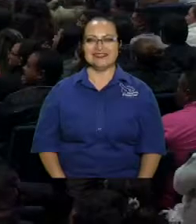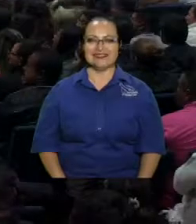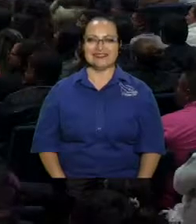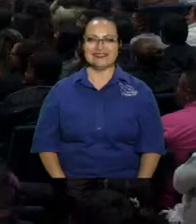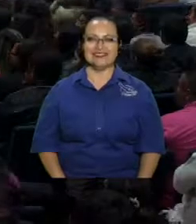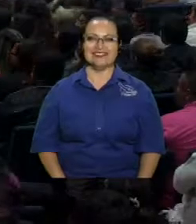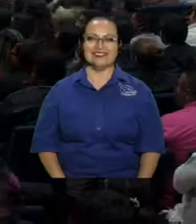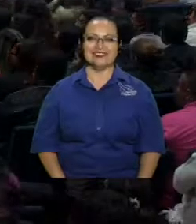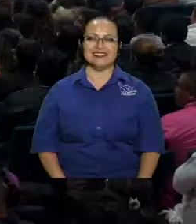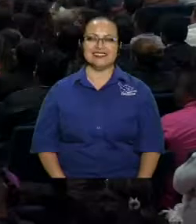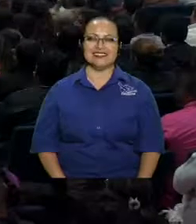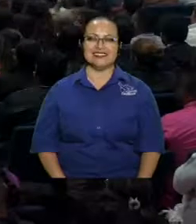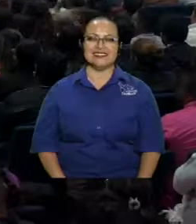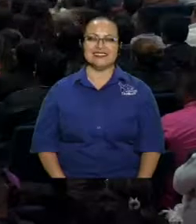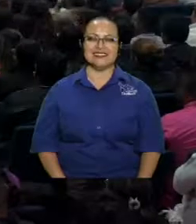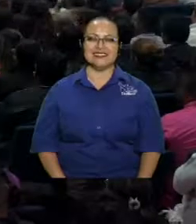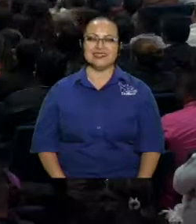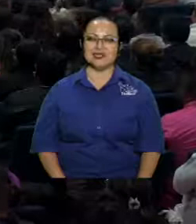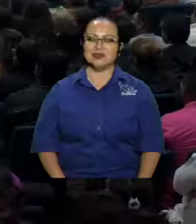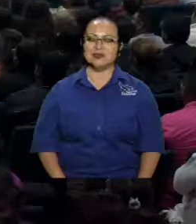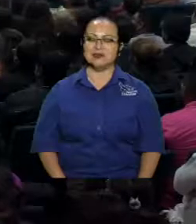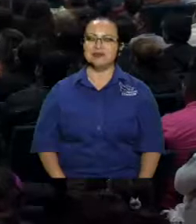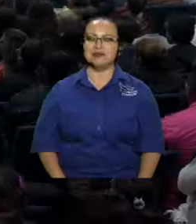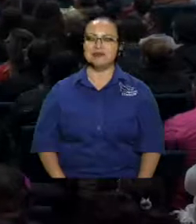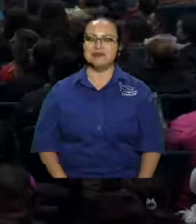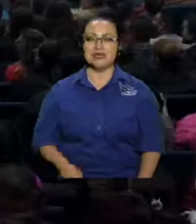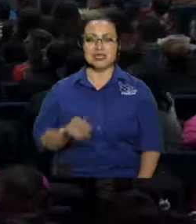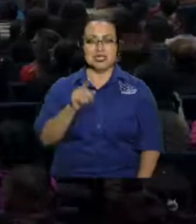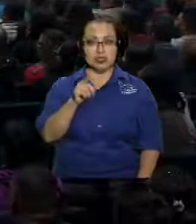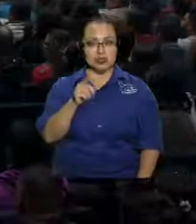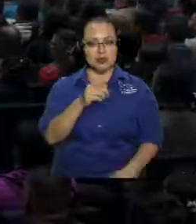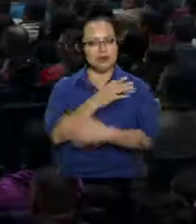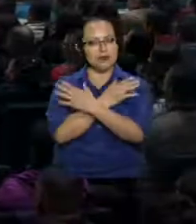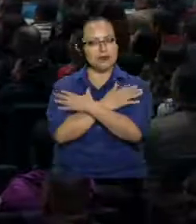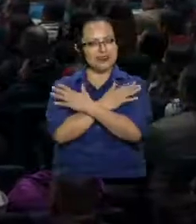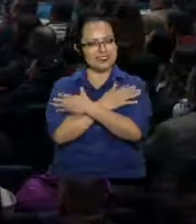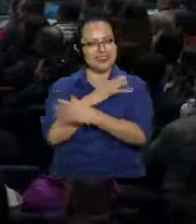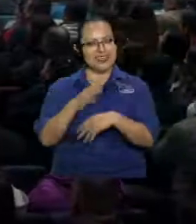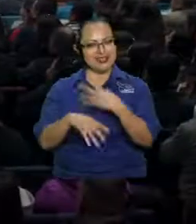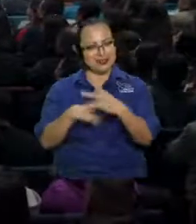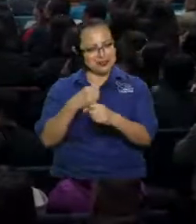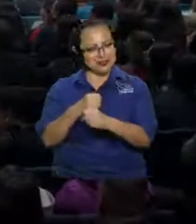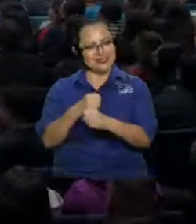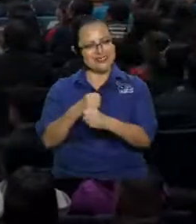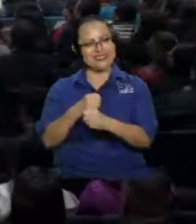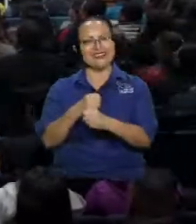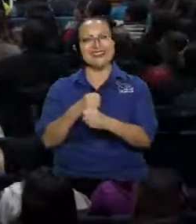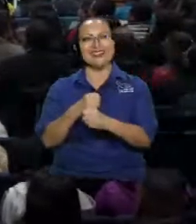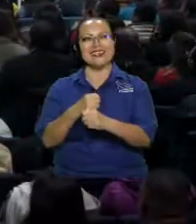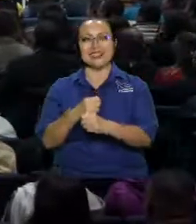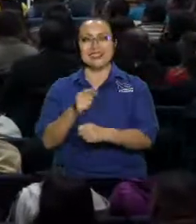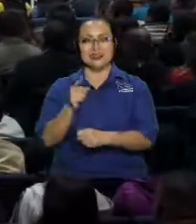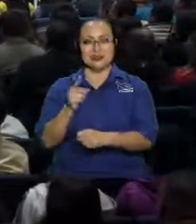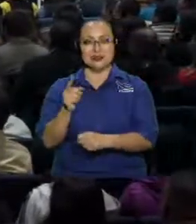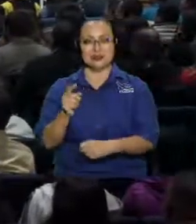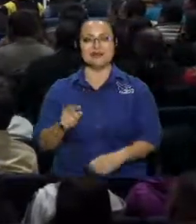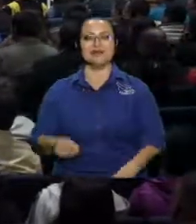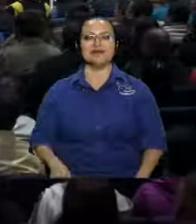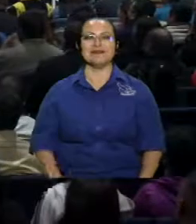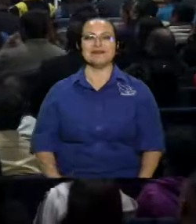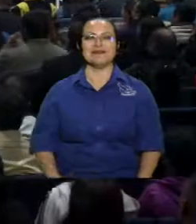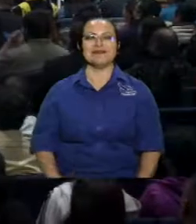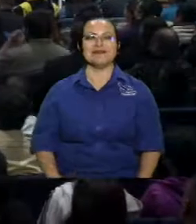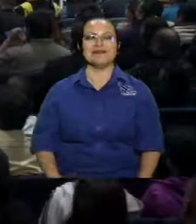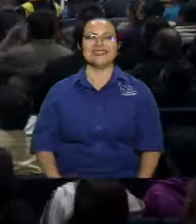Ok. Ahí a la par de tu amada. Tú estás cumpliendo años, hijo.